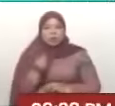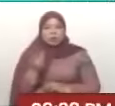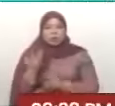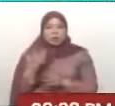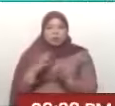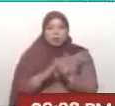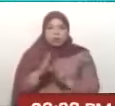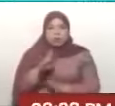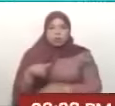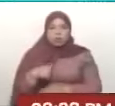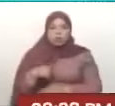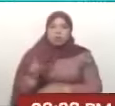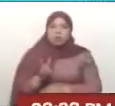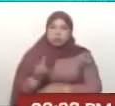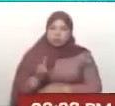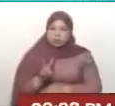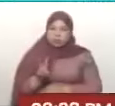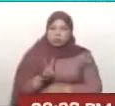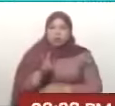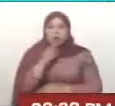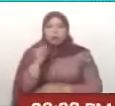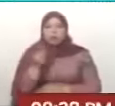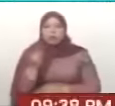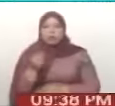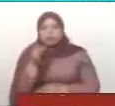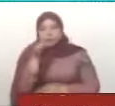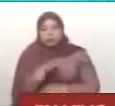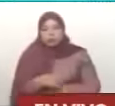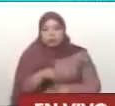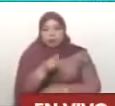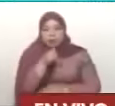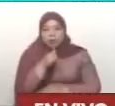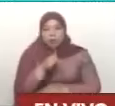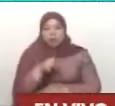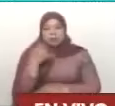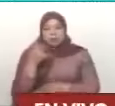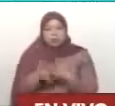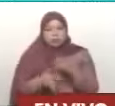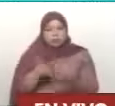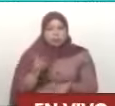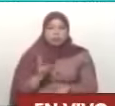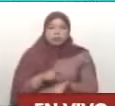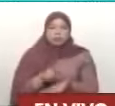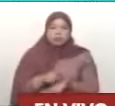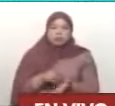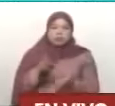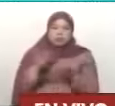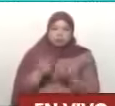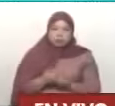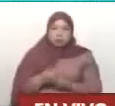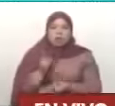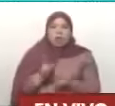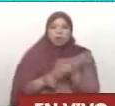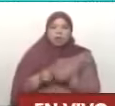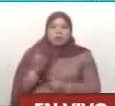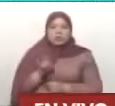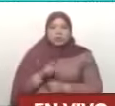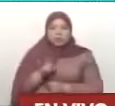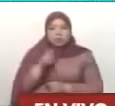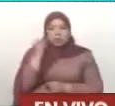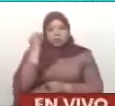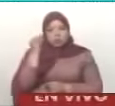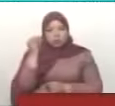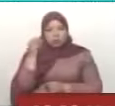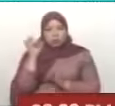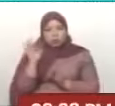al territorio venezolano para que la juventud tenga un espacio donde ser, donde soñar y donde ir cuando tiene alguna necesidad o sueño por